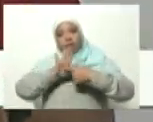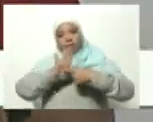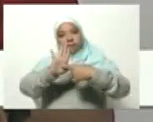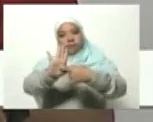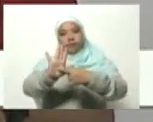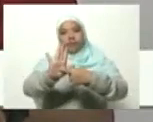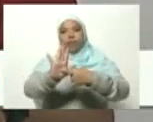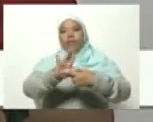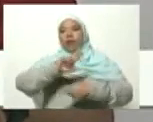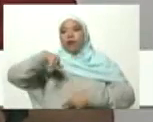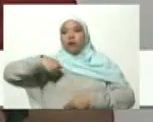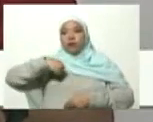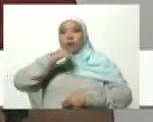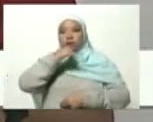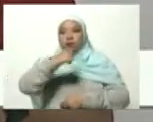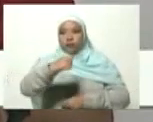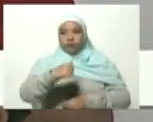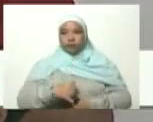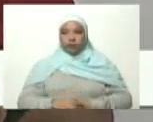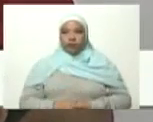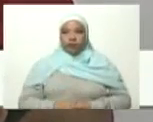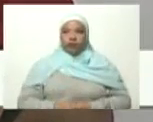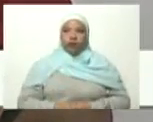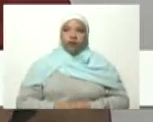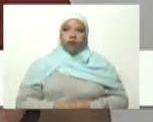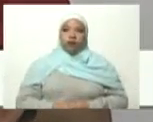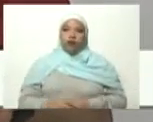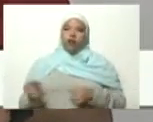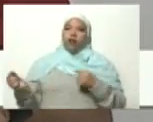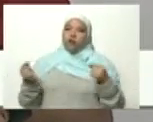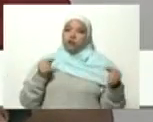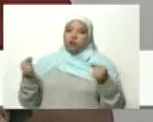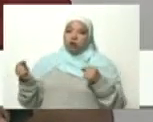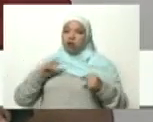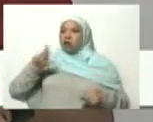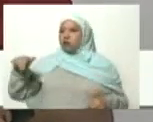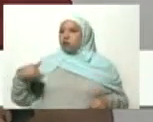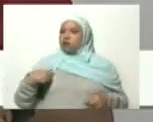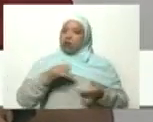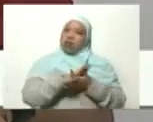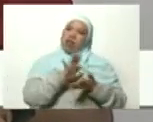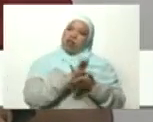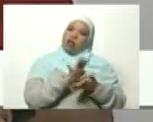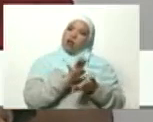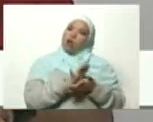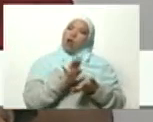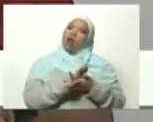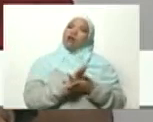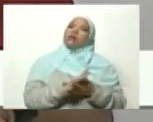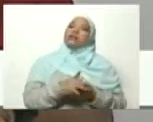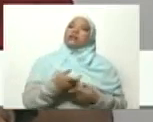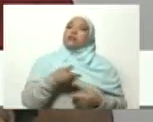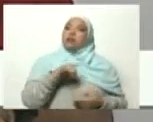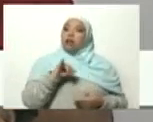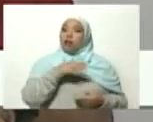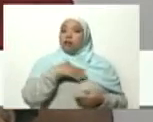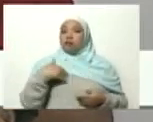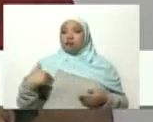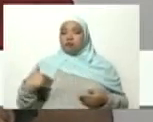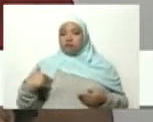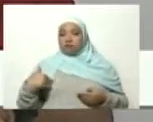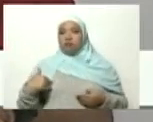nos asusta. A nosotros el diálogo no nos ahuyenta, al contrario. Si alguien ha convocado al diálogo